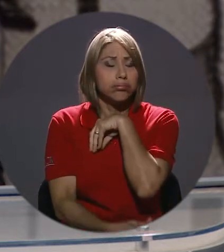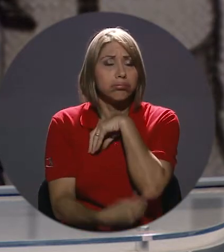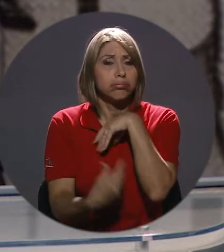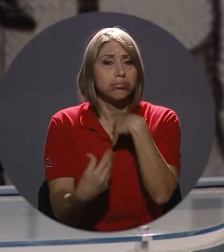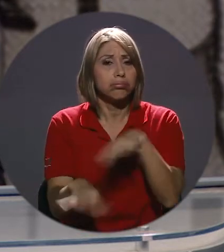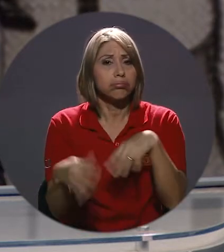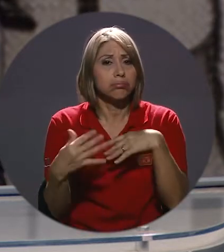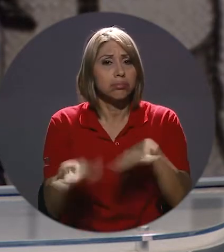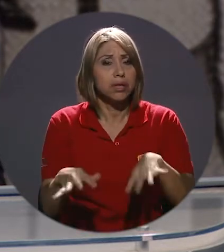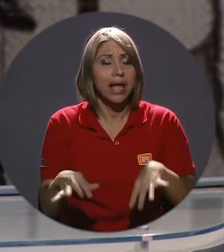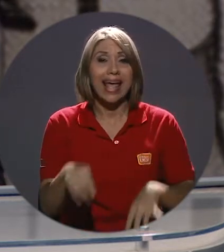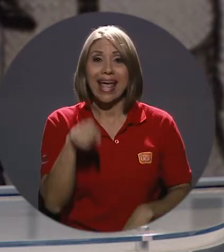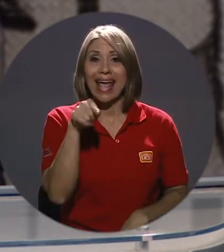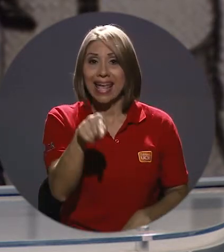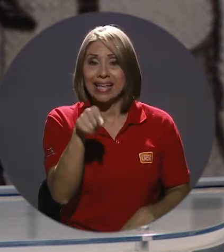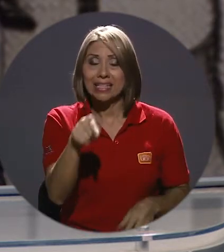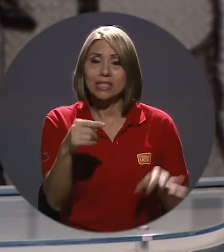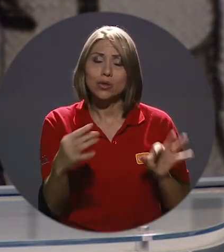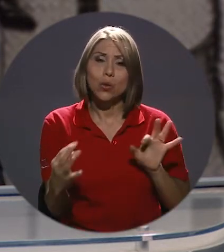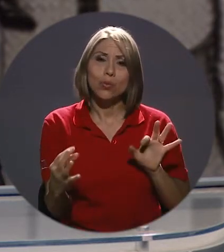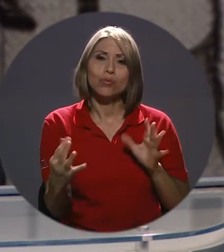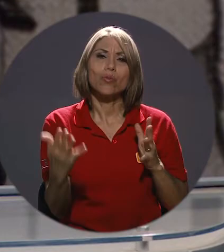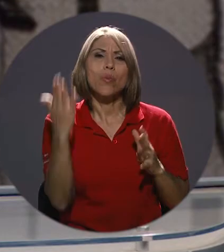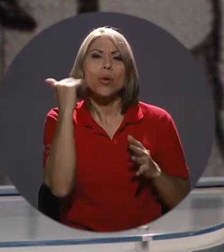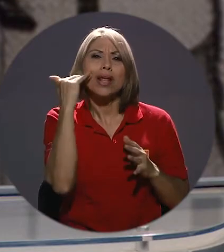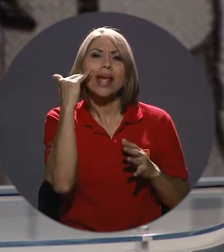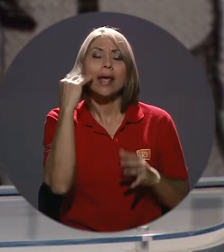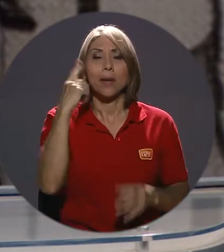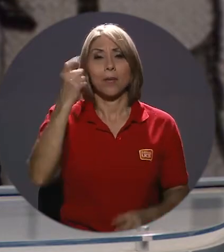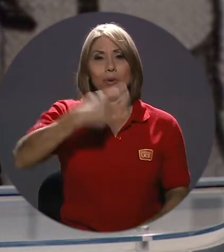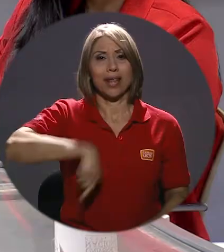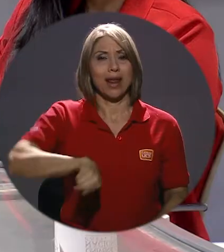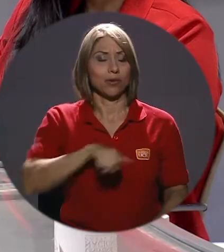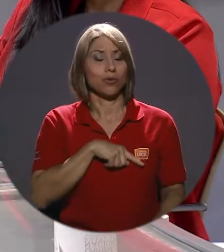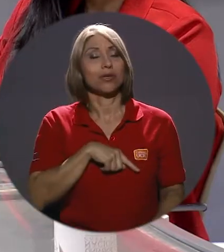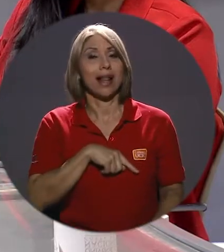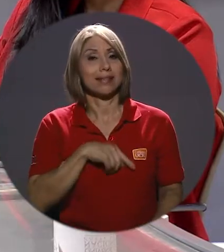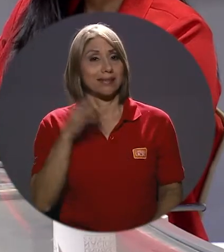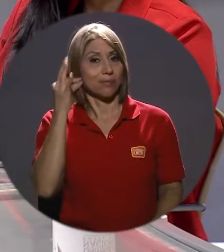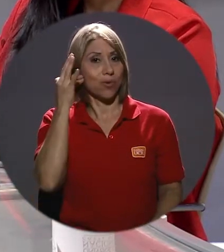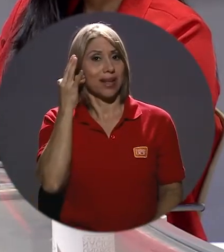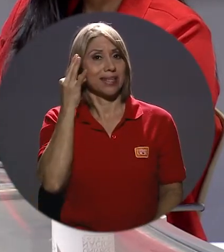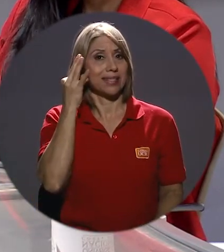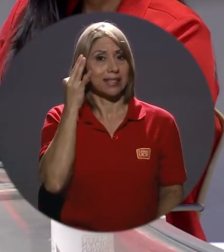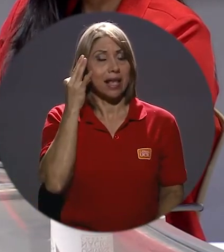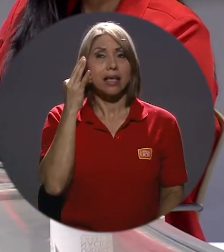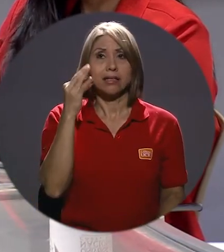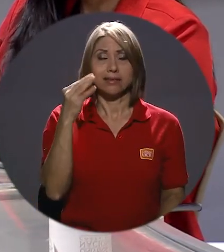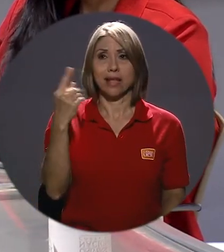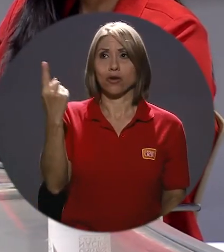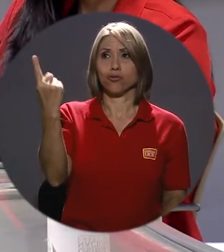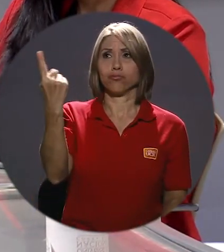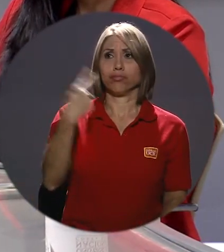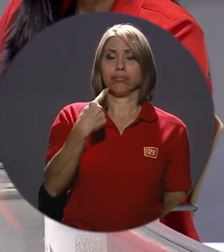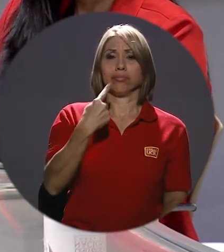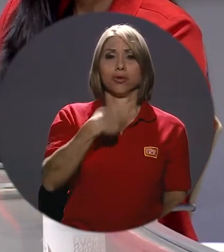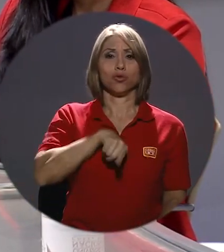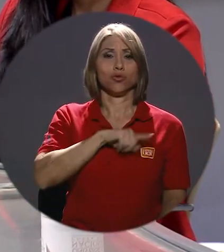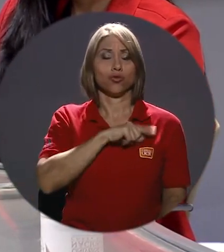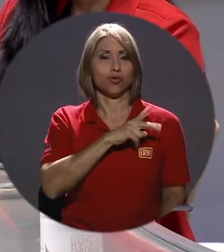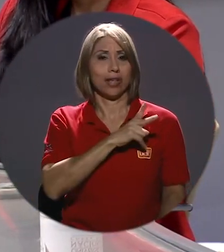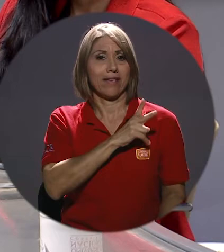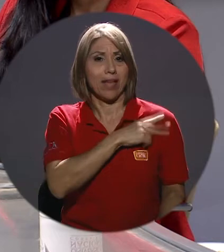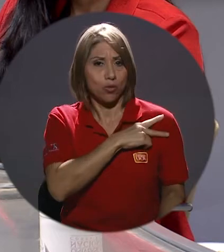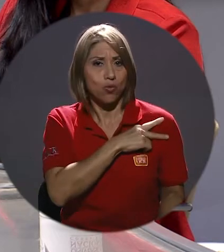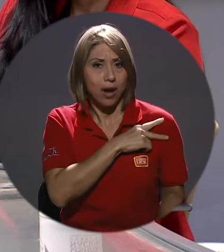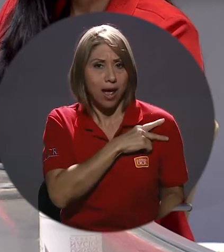Y esto es probablemente ligado porque se nos asigna la condición de jefatura